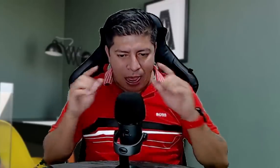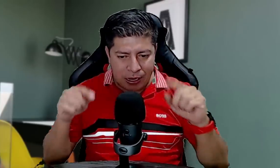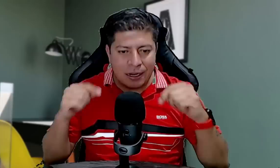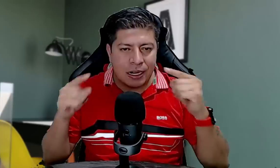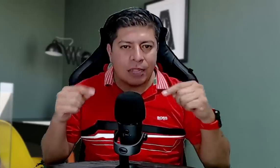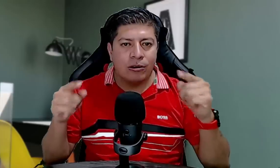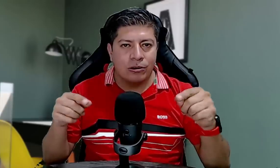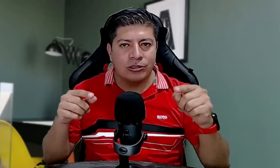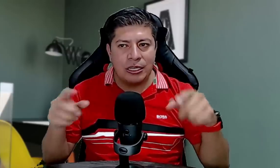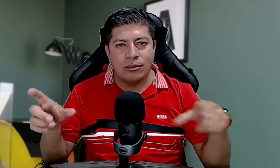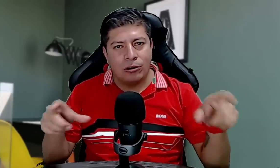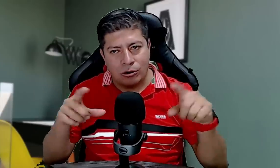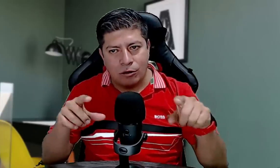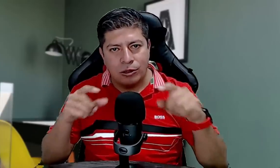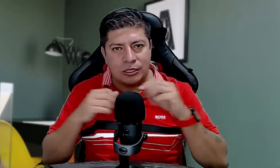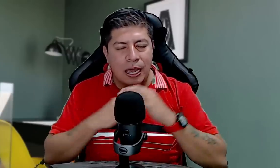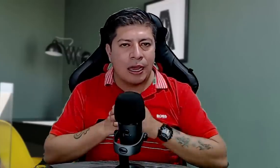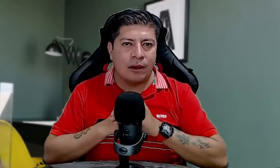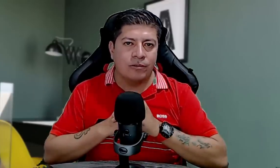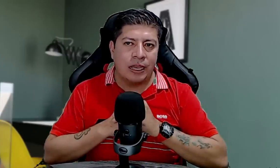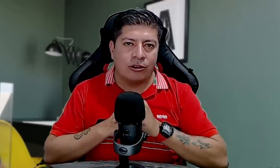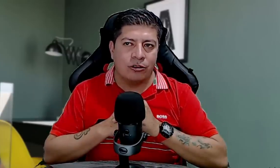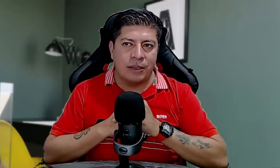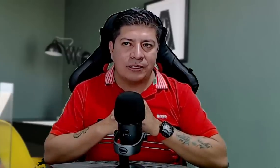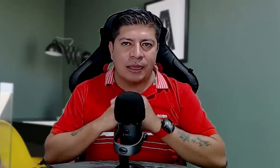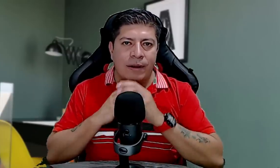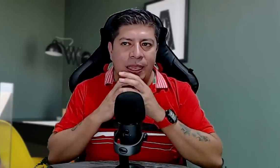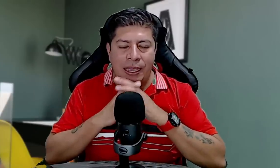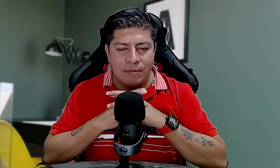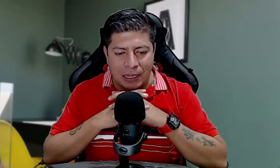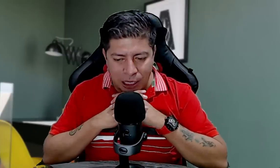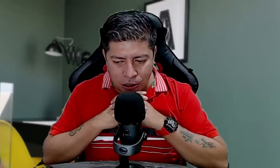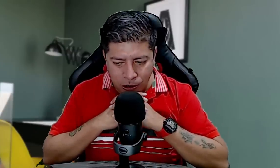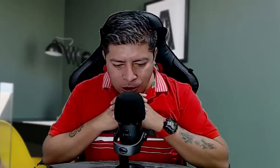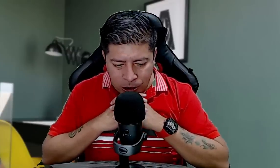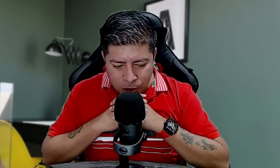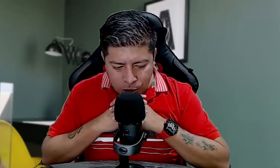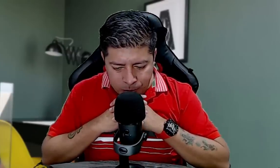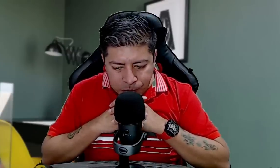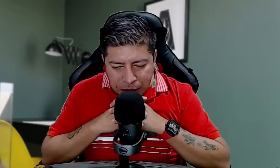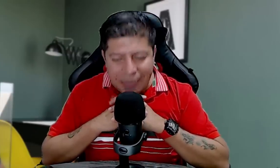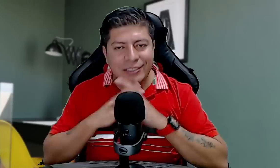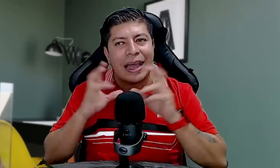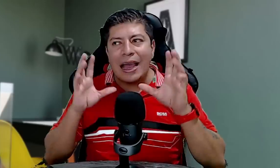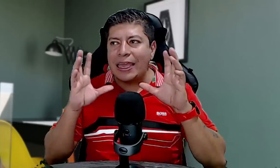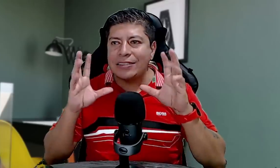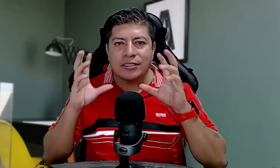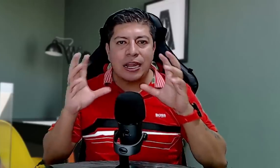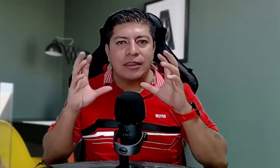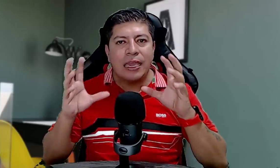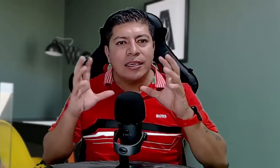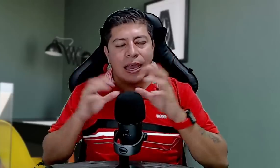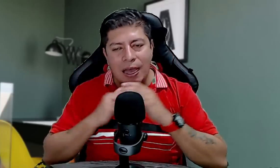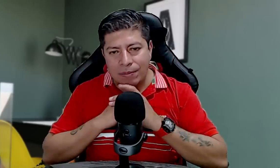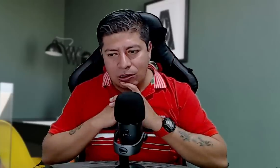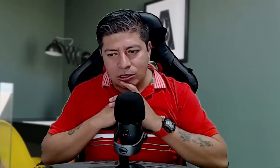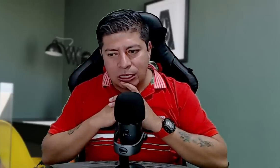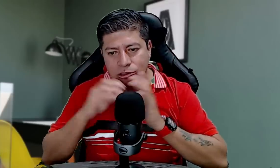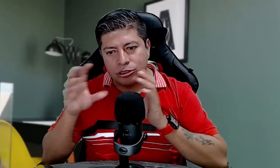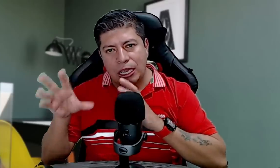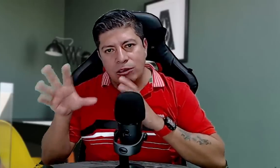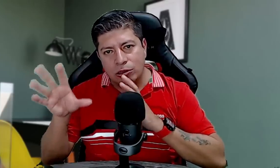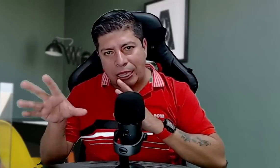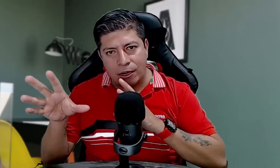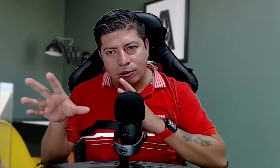han reconocido como está una economía estable en México esta estrategia amigos